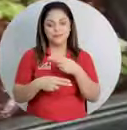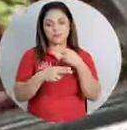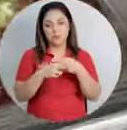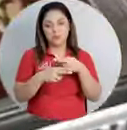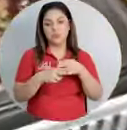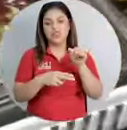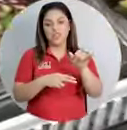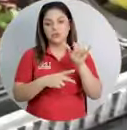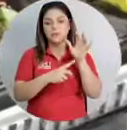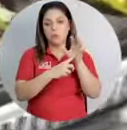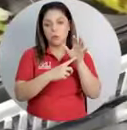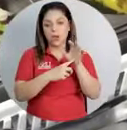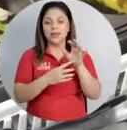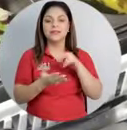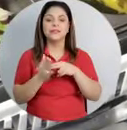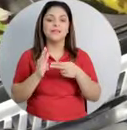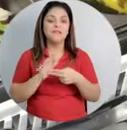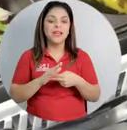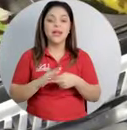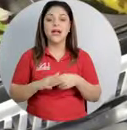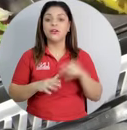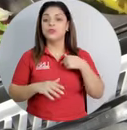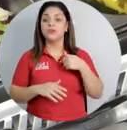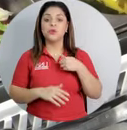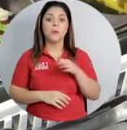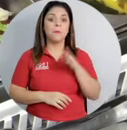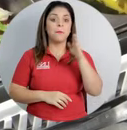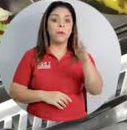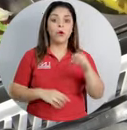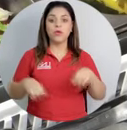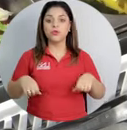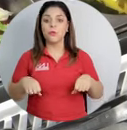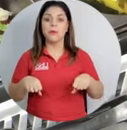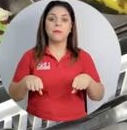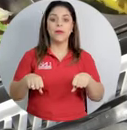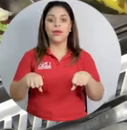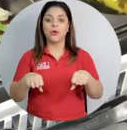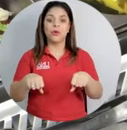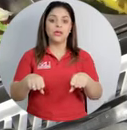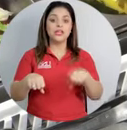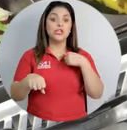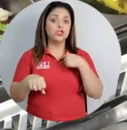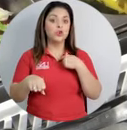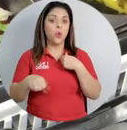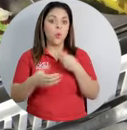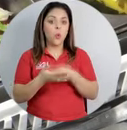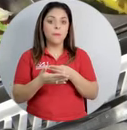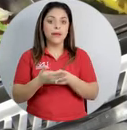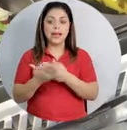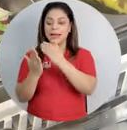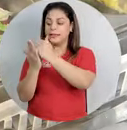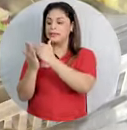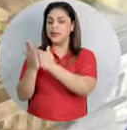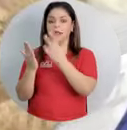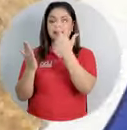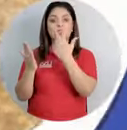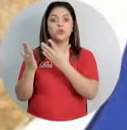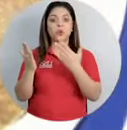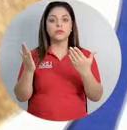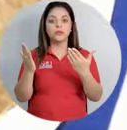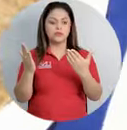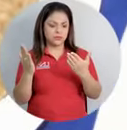dice a nivel popular, eso nos come. Cuando vamos al supermercado, precisamente eso es lo que nos come, porque vamos por 3 cositas y terminamos con el